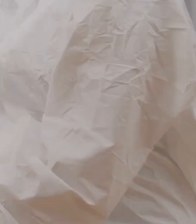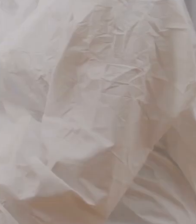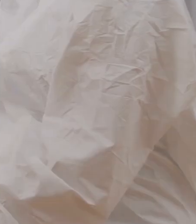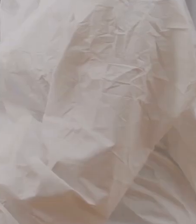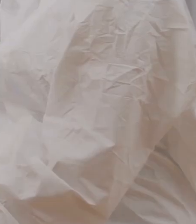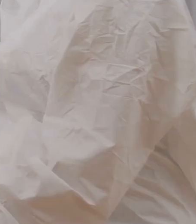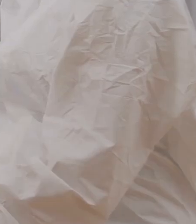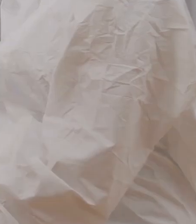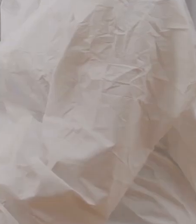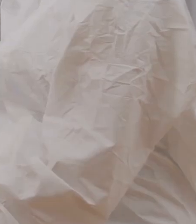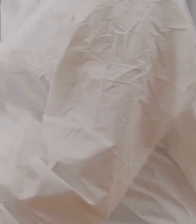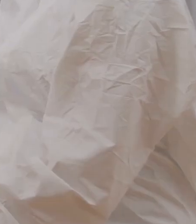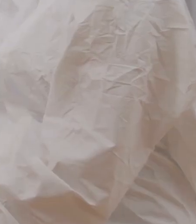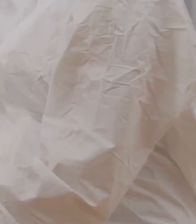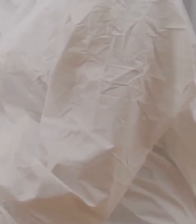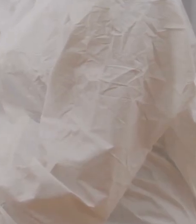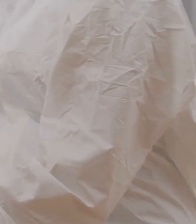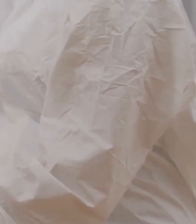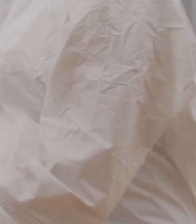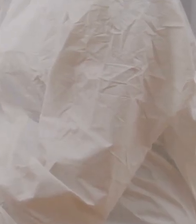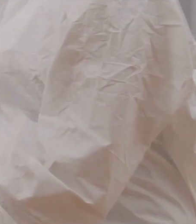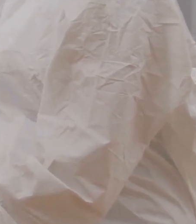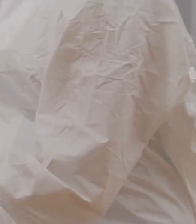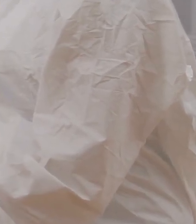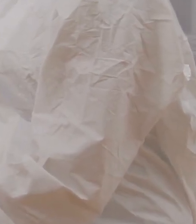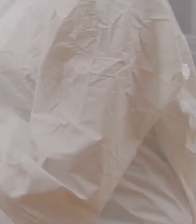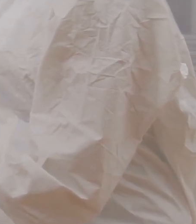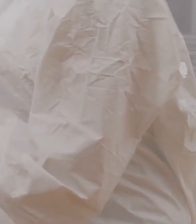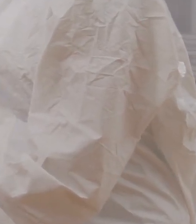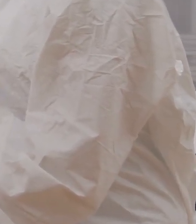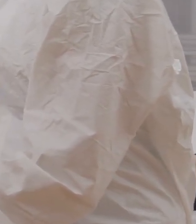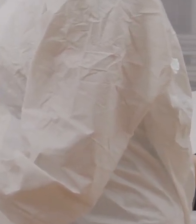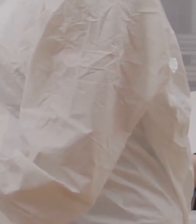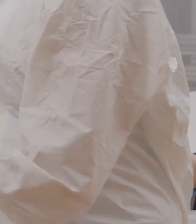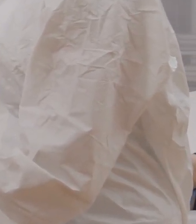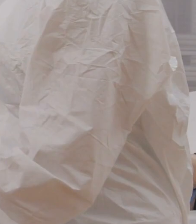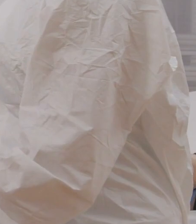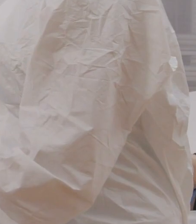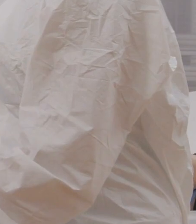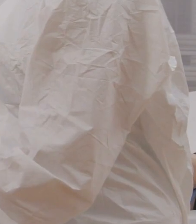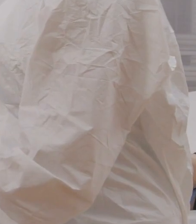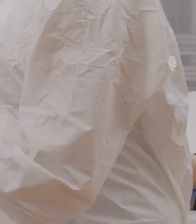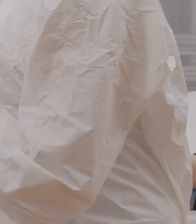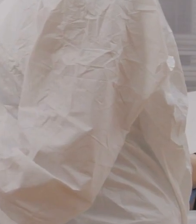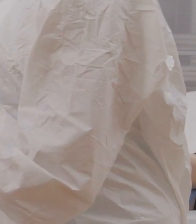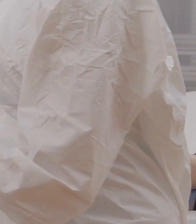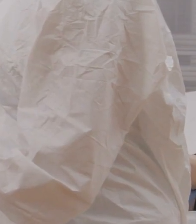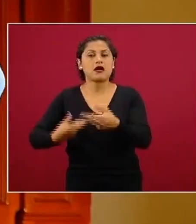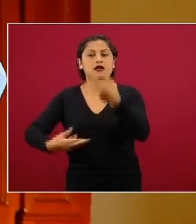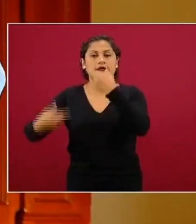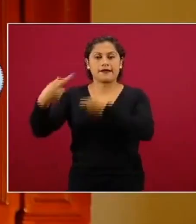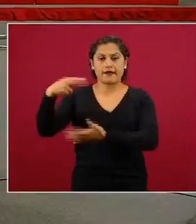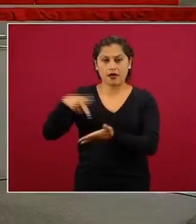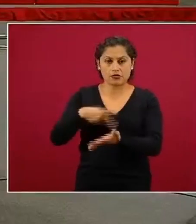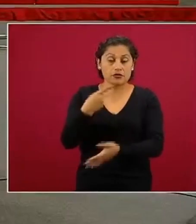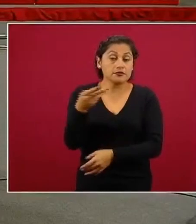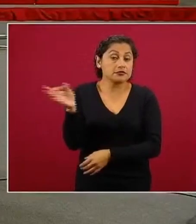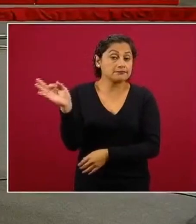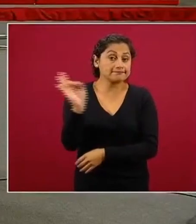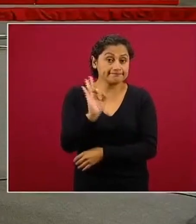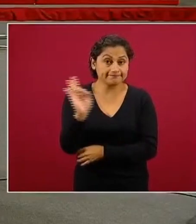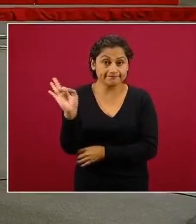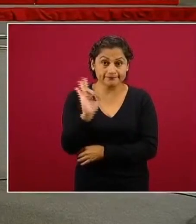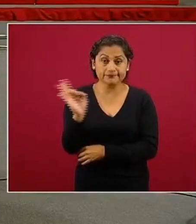puede ocurrir que COVID-19 también se presente en una etapa epidémica, en una segunda oleada epidémica. Y